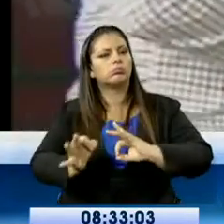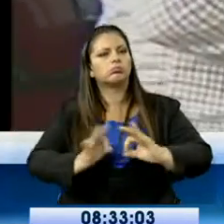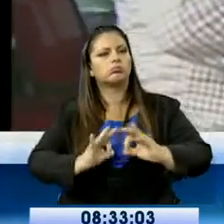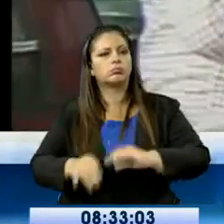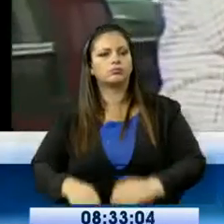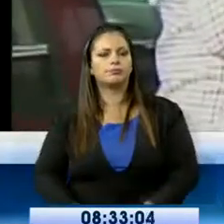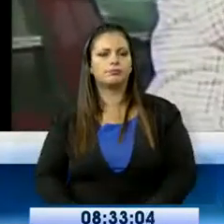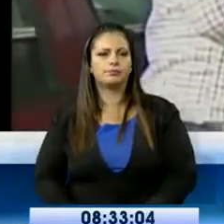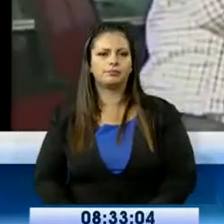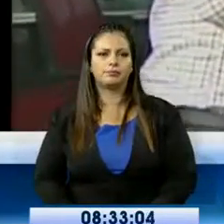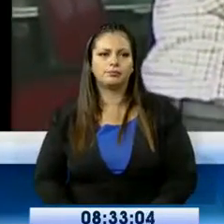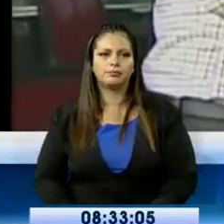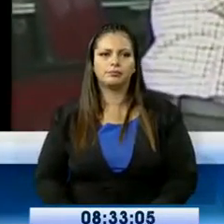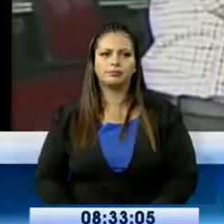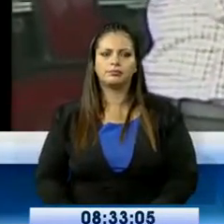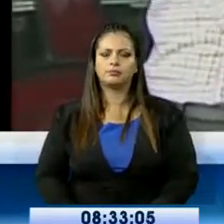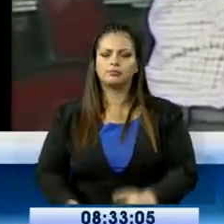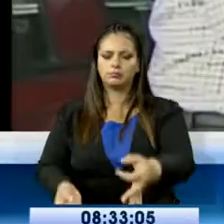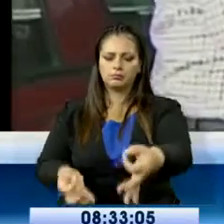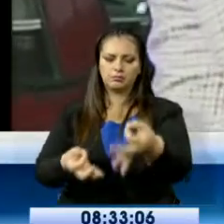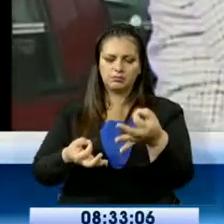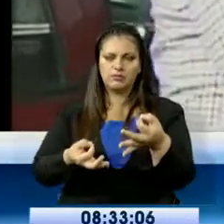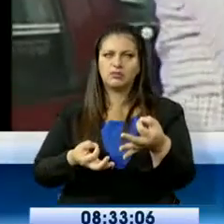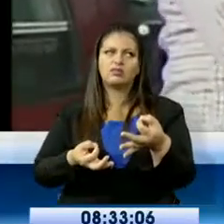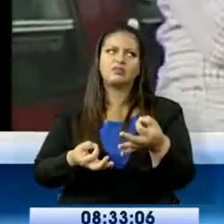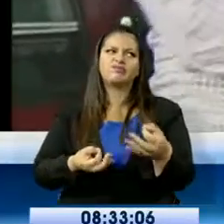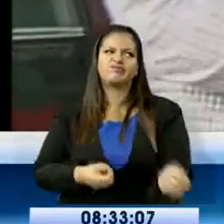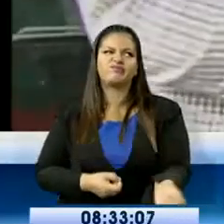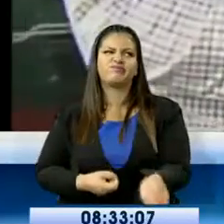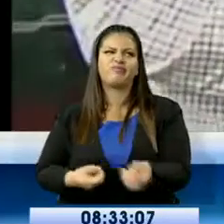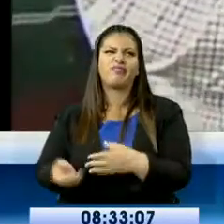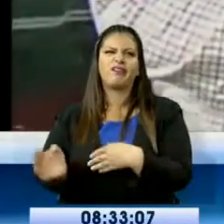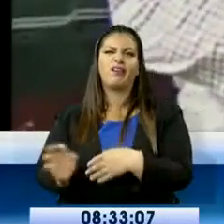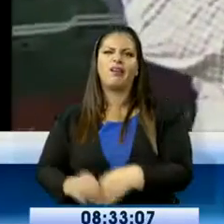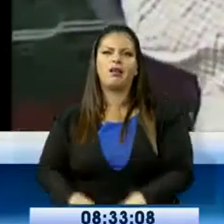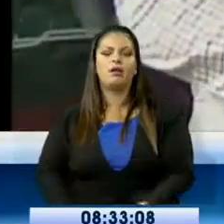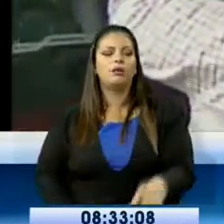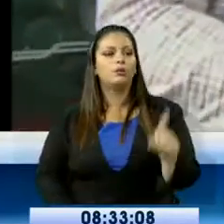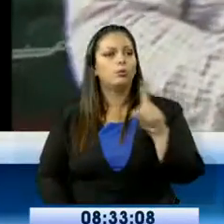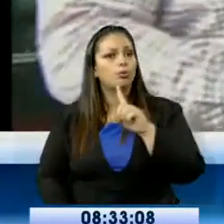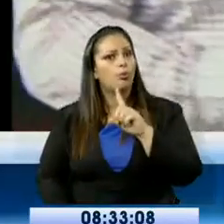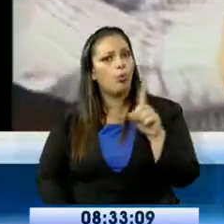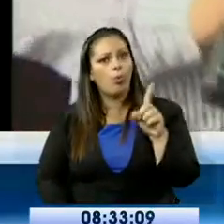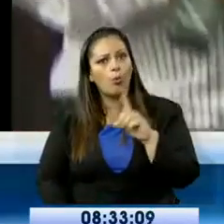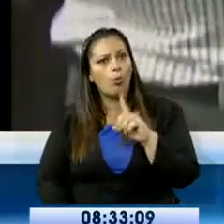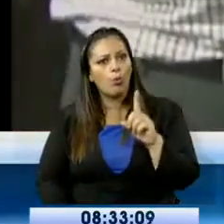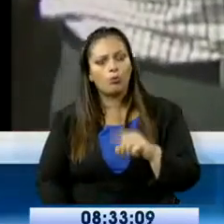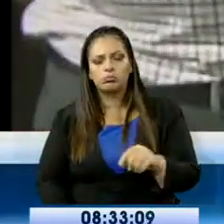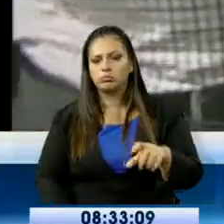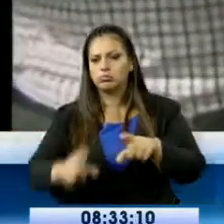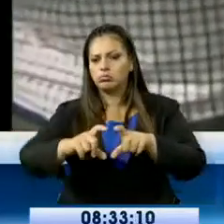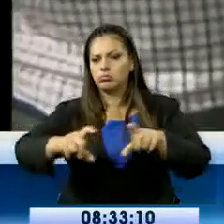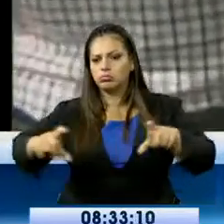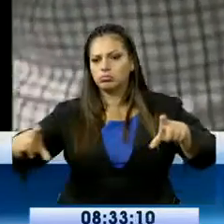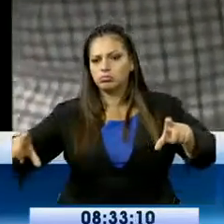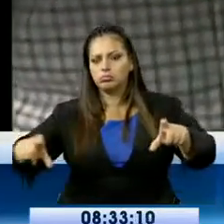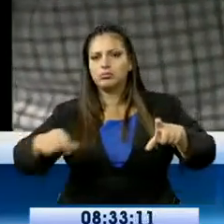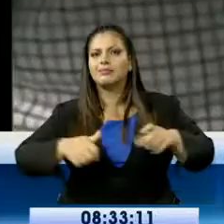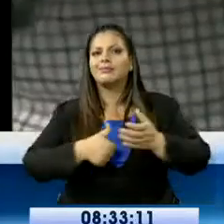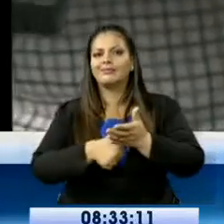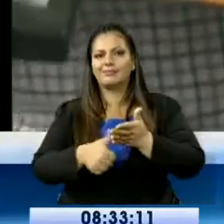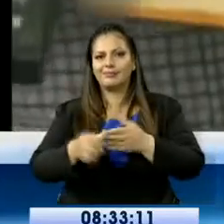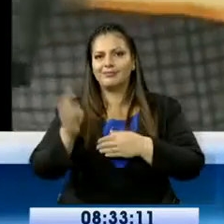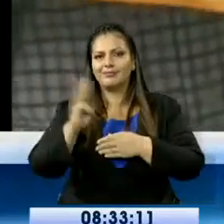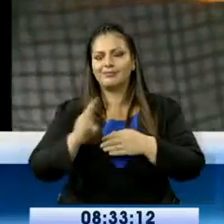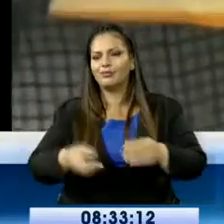tomen este tipo de informaciones permitan un ratito miren que es sumamente importante sumamente gráfico esto está repartido en el ministerio de salud